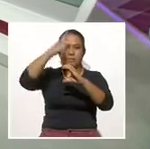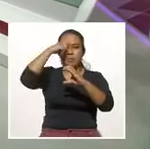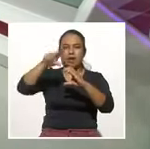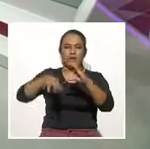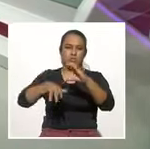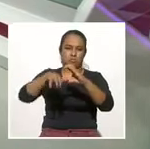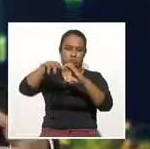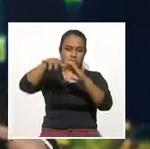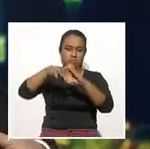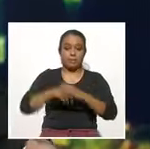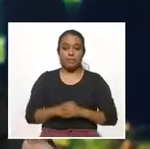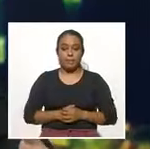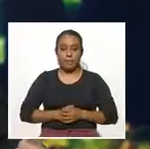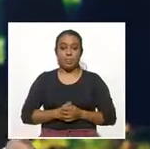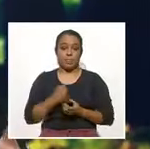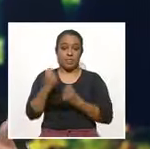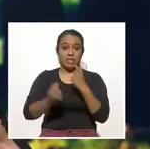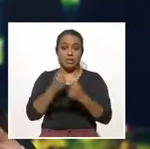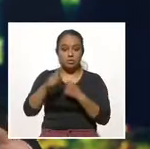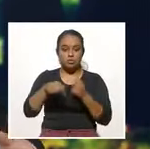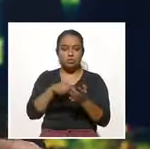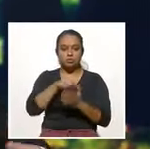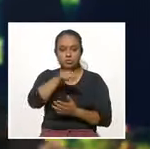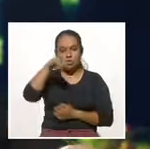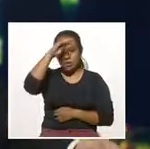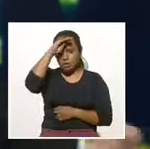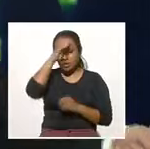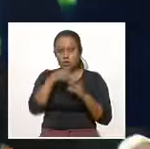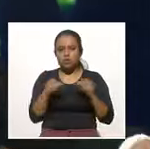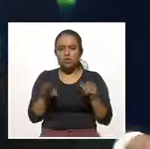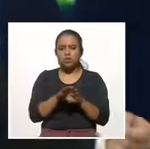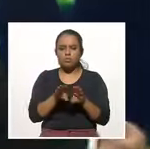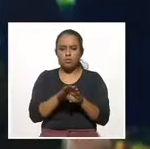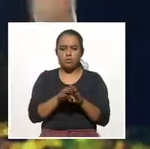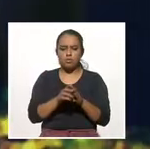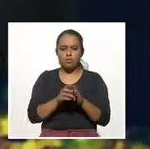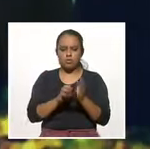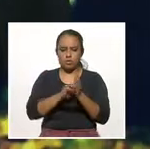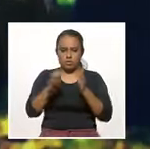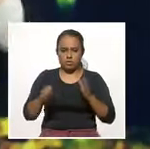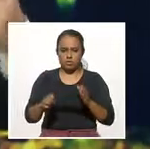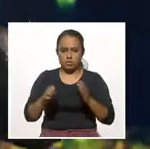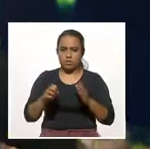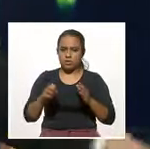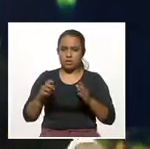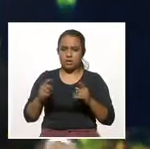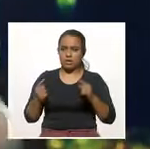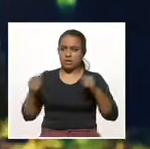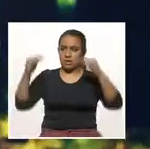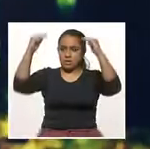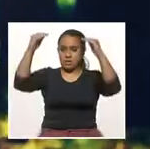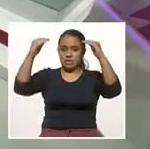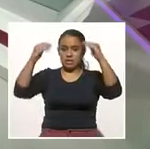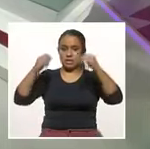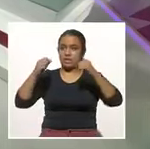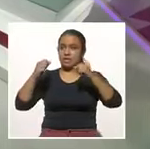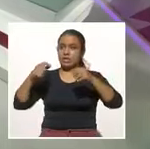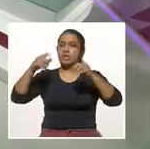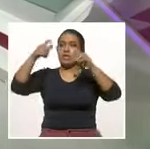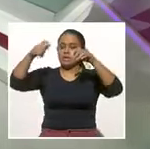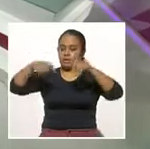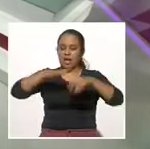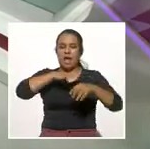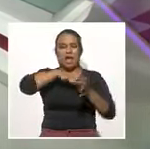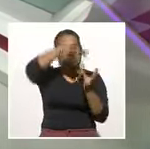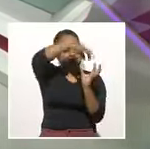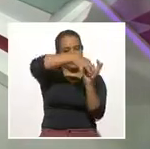inclusive, hasta se generaron soluciones prácticas de... Le ponían armellas al techo, al sillón, lo subían, lo